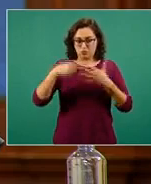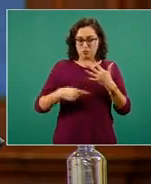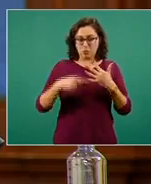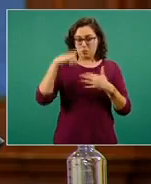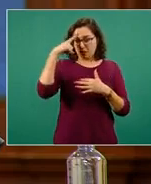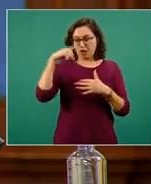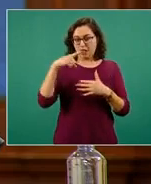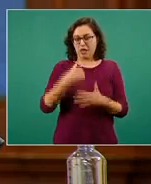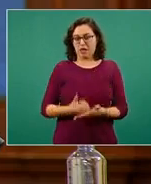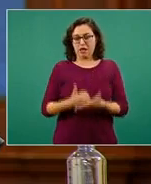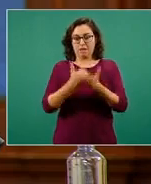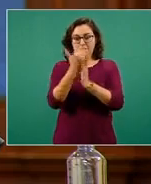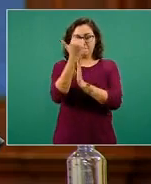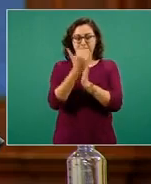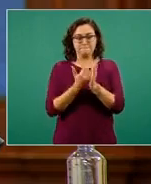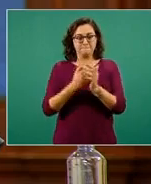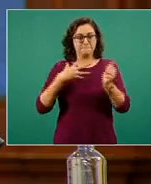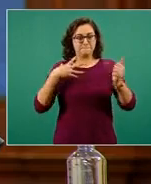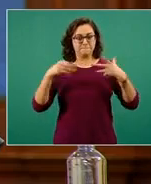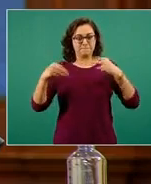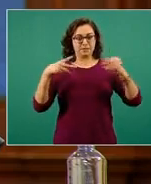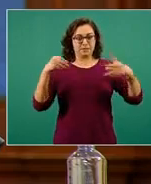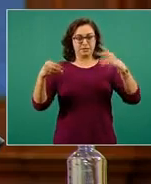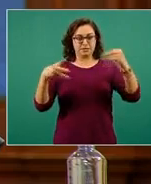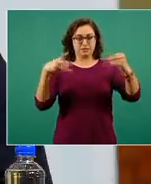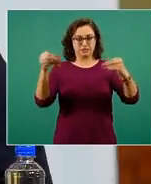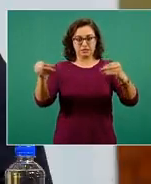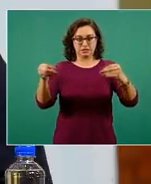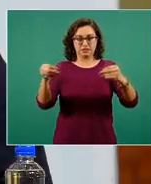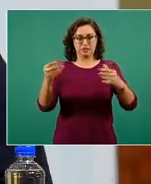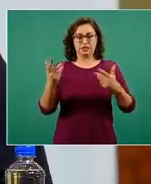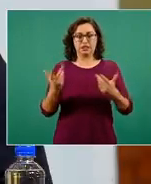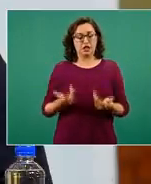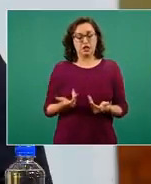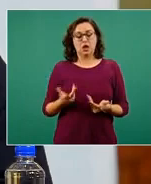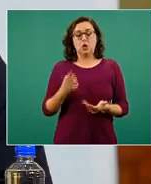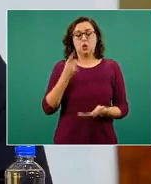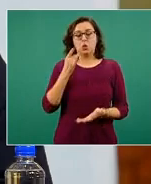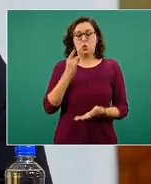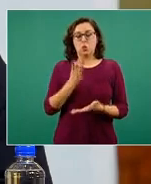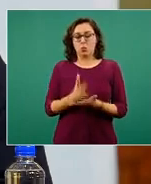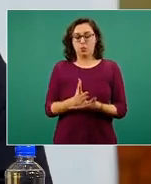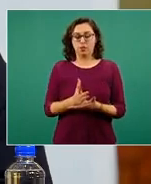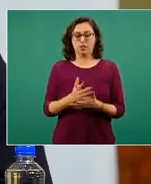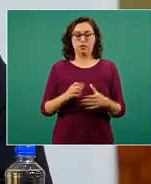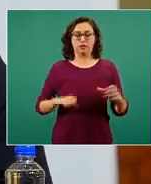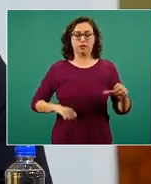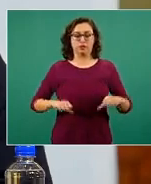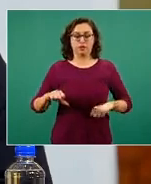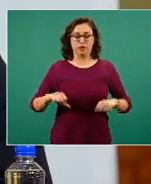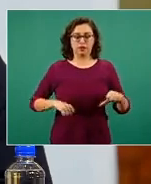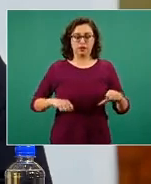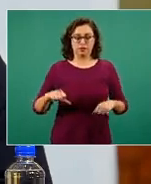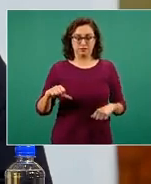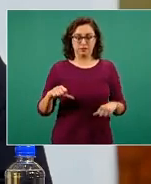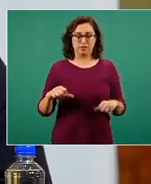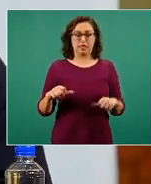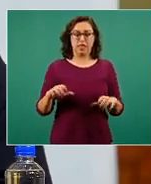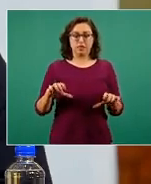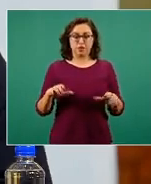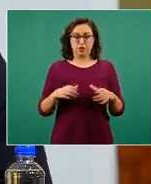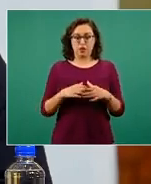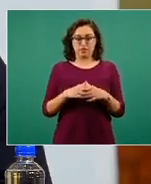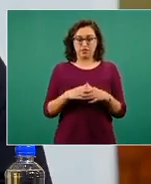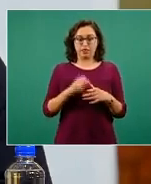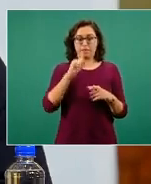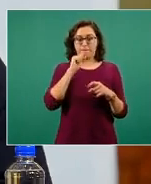la transmisión y los contagios, no solamente con las actividades colectivas o las que en su momento implementa